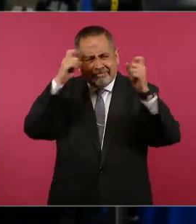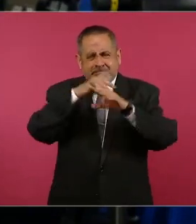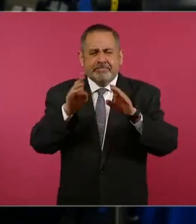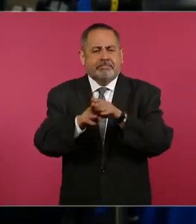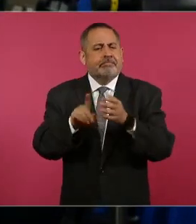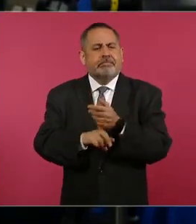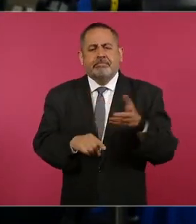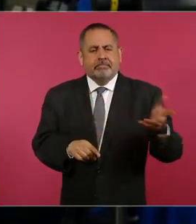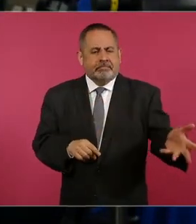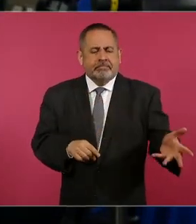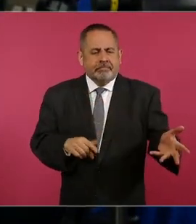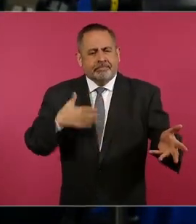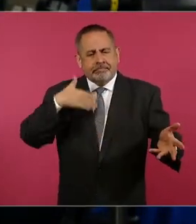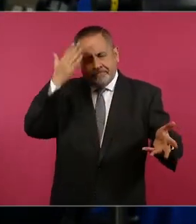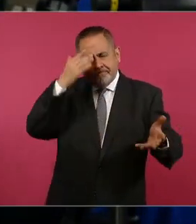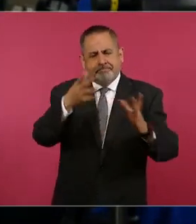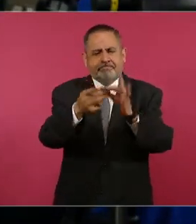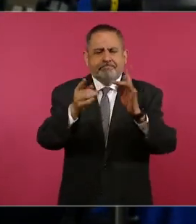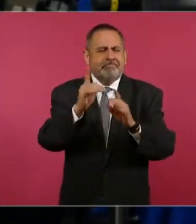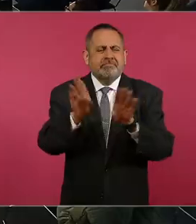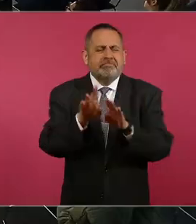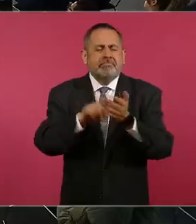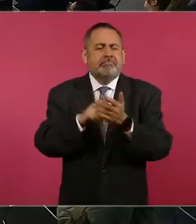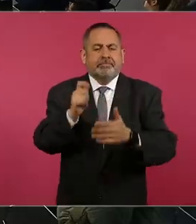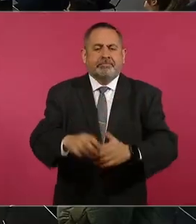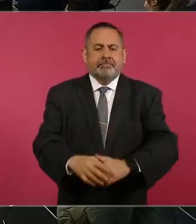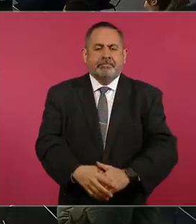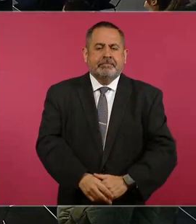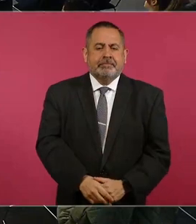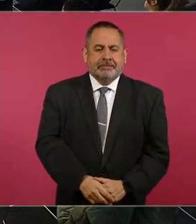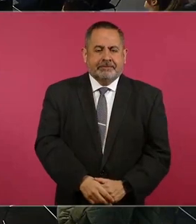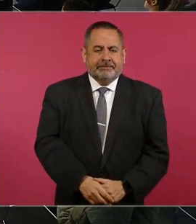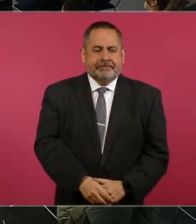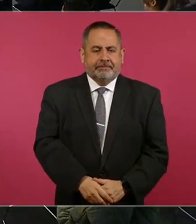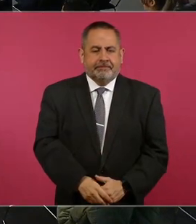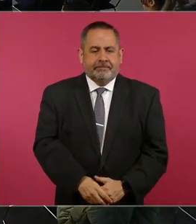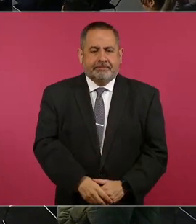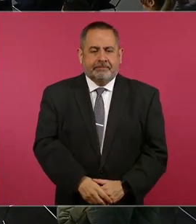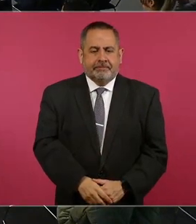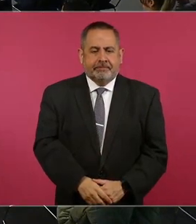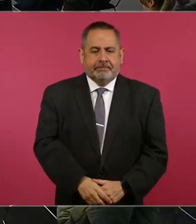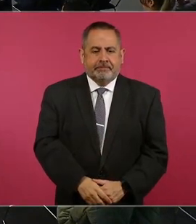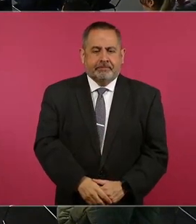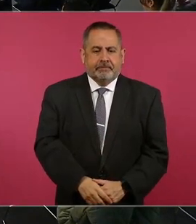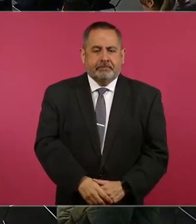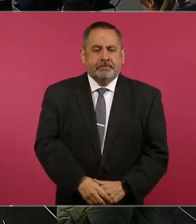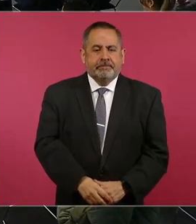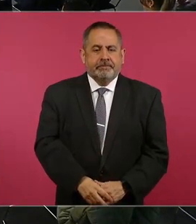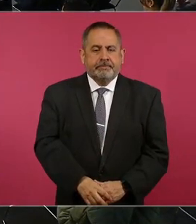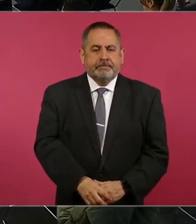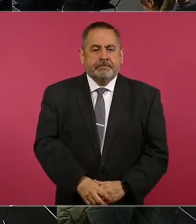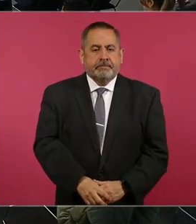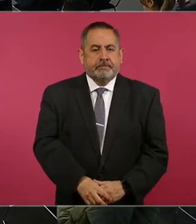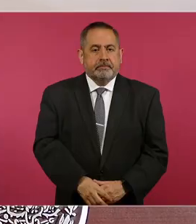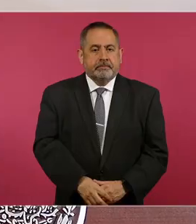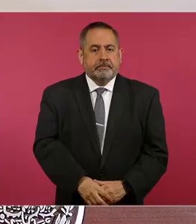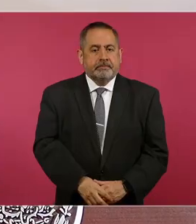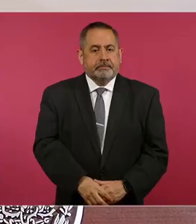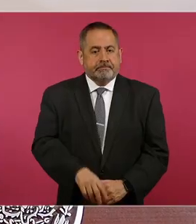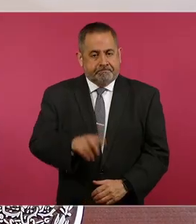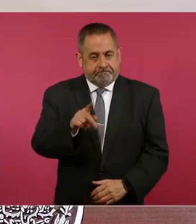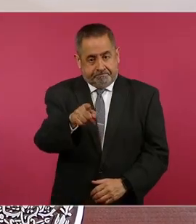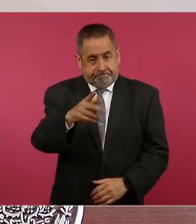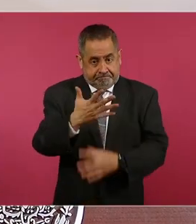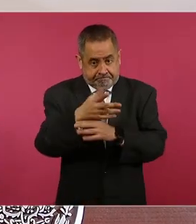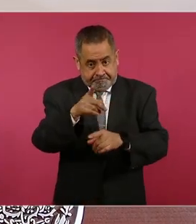más conocer detalles de este caso. Bueno, sí es real todo lo que dices.